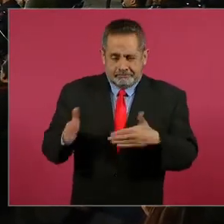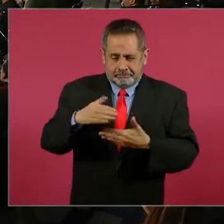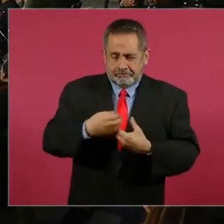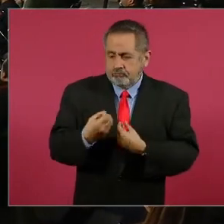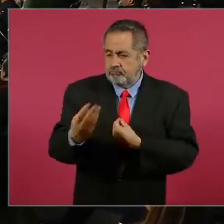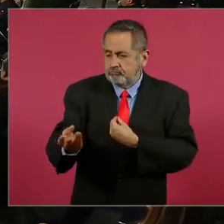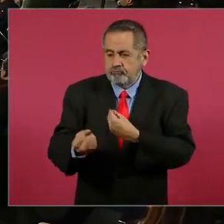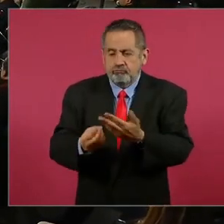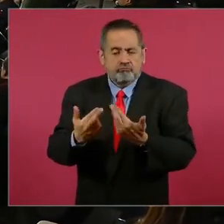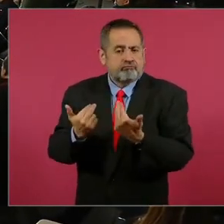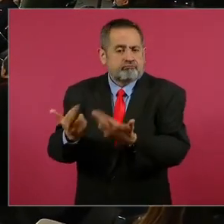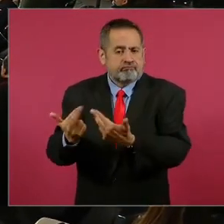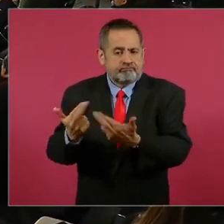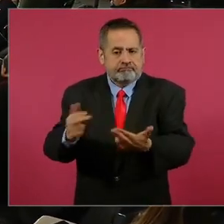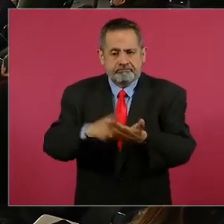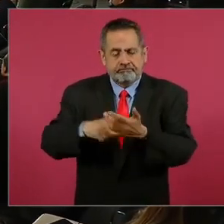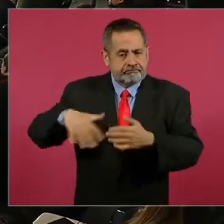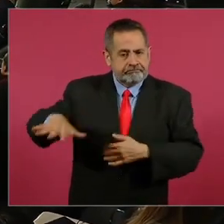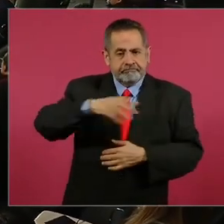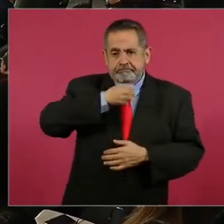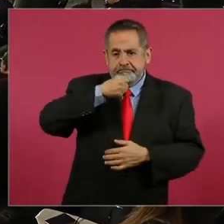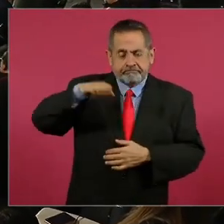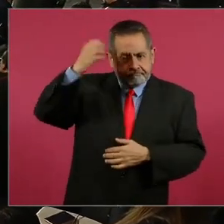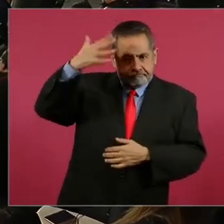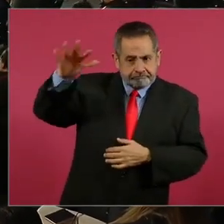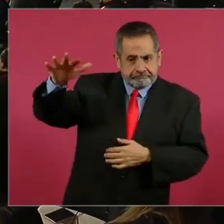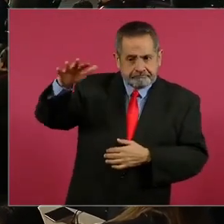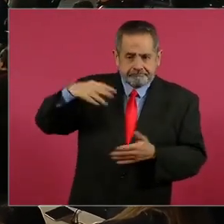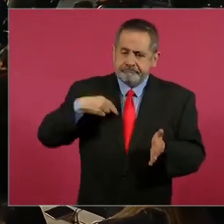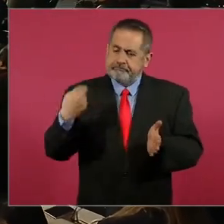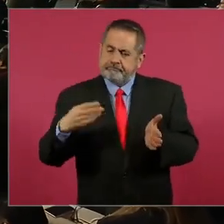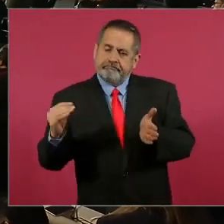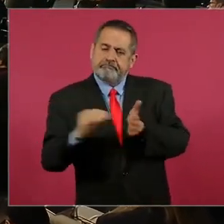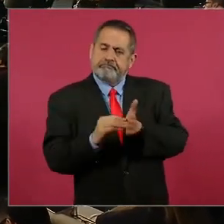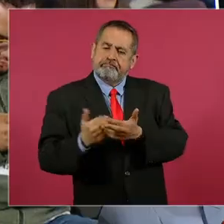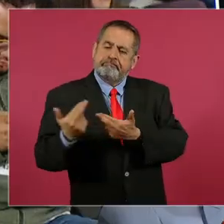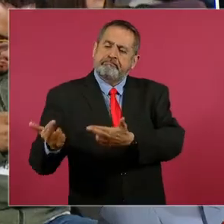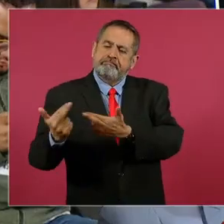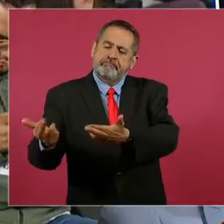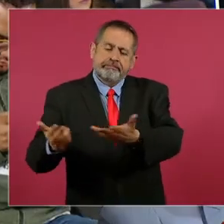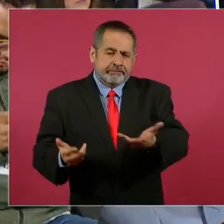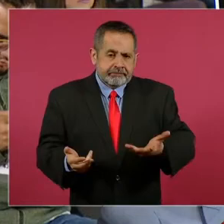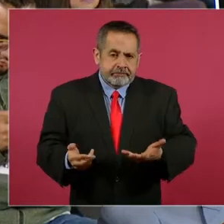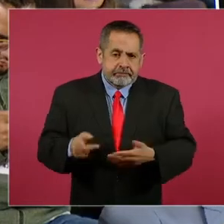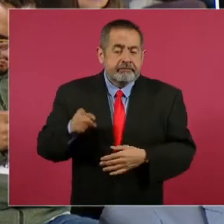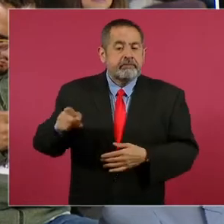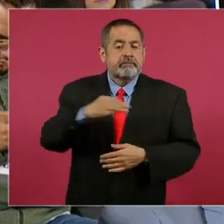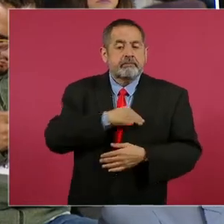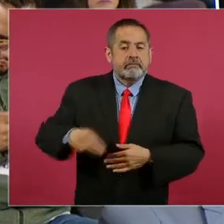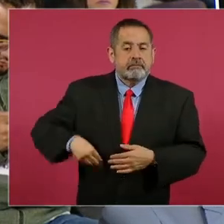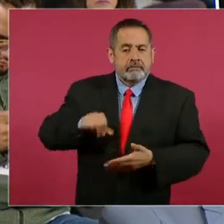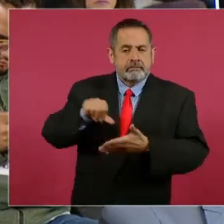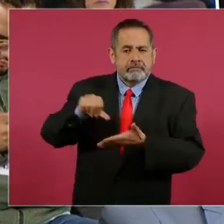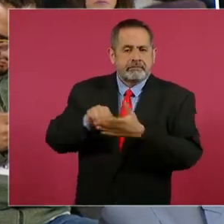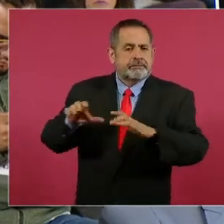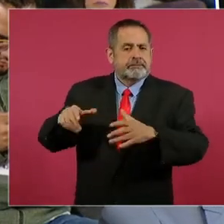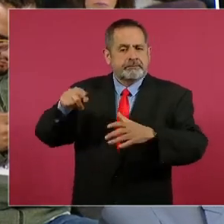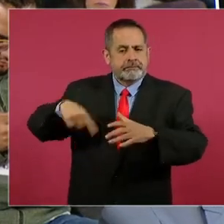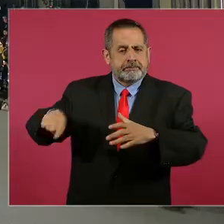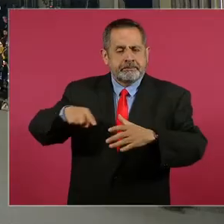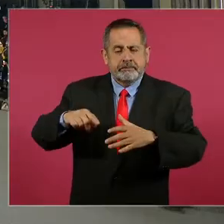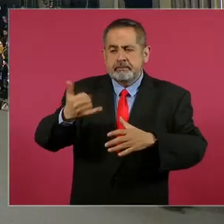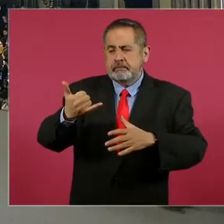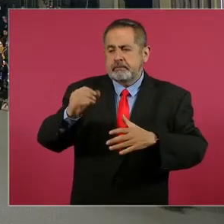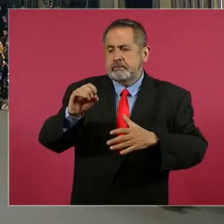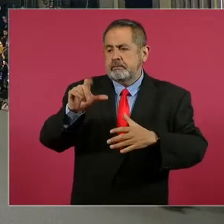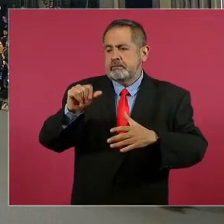que les entrega a los adultos mayores. Asimismo, en el municipio del Centro, porque reeligen a